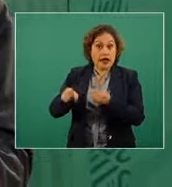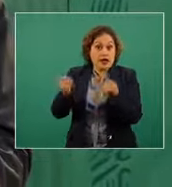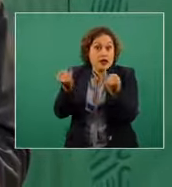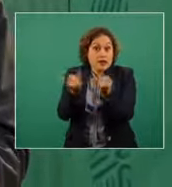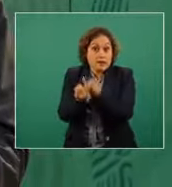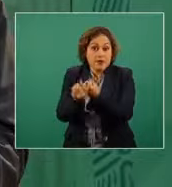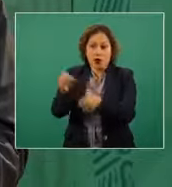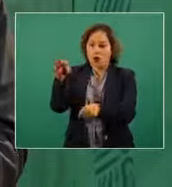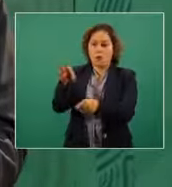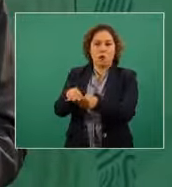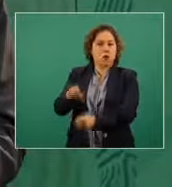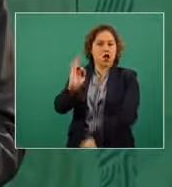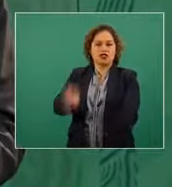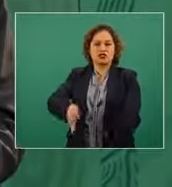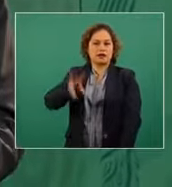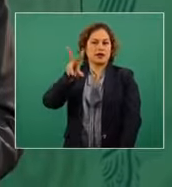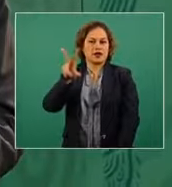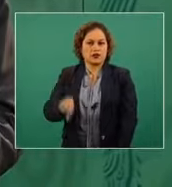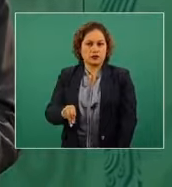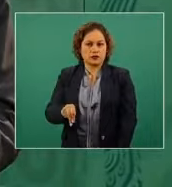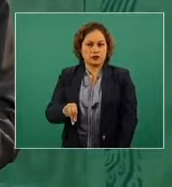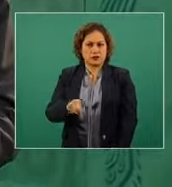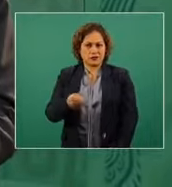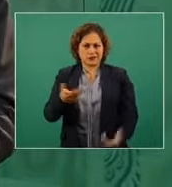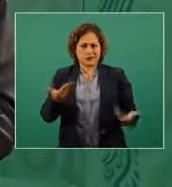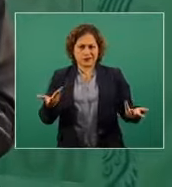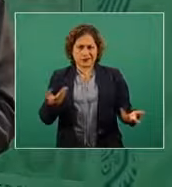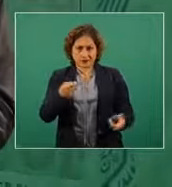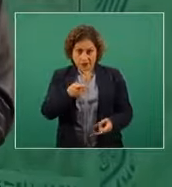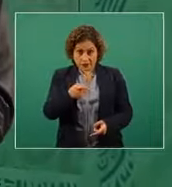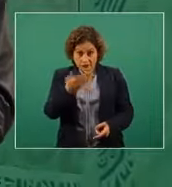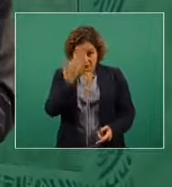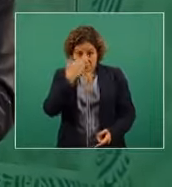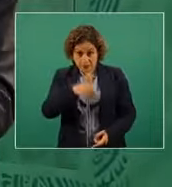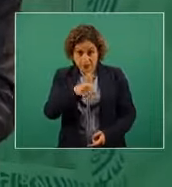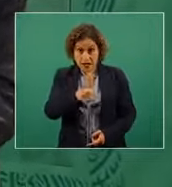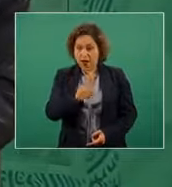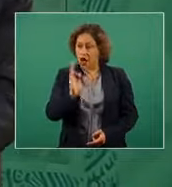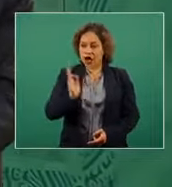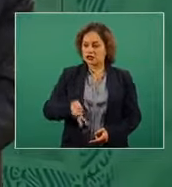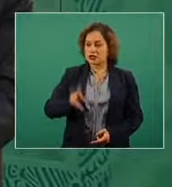Votaron en contra de la pensión a los adultos mayores. ¿Por qué?